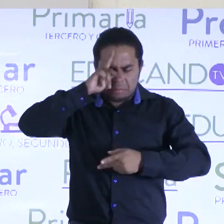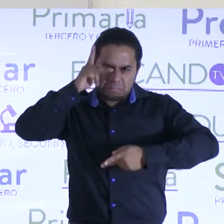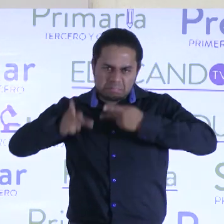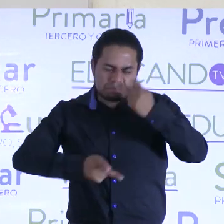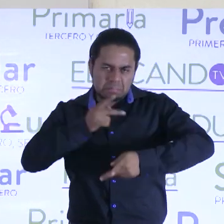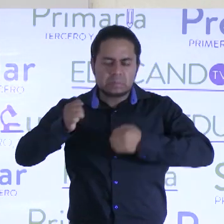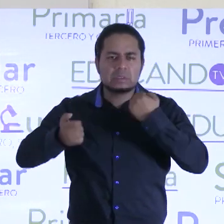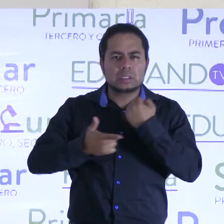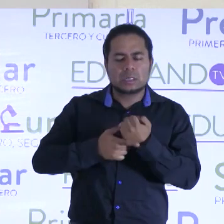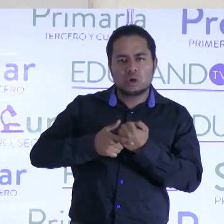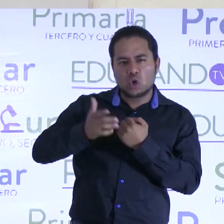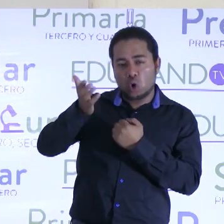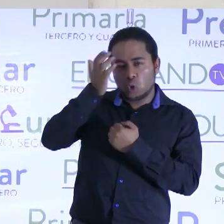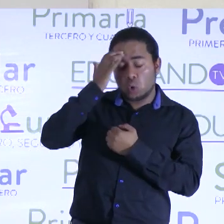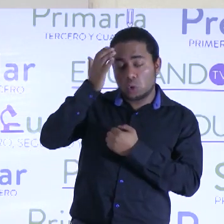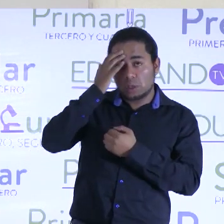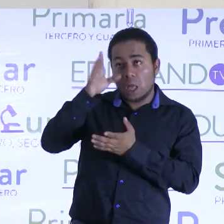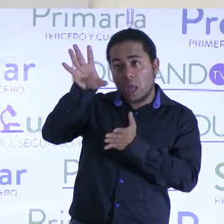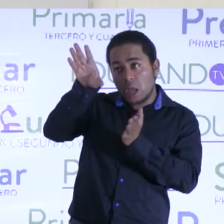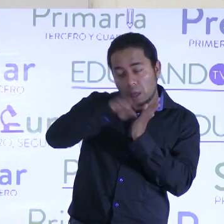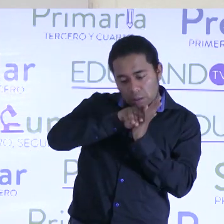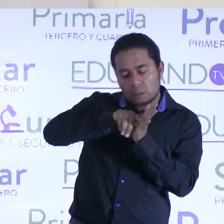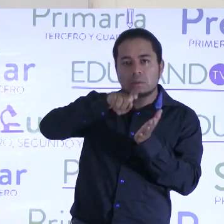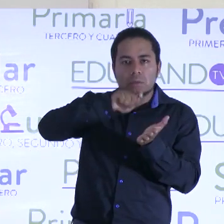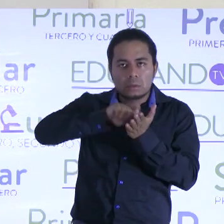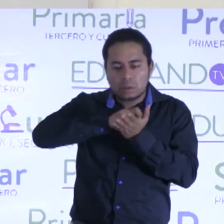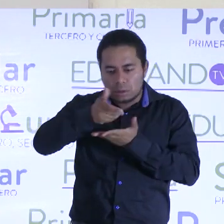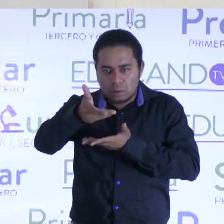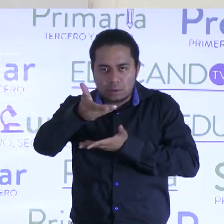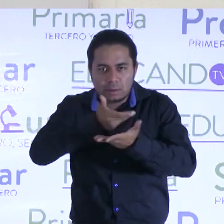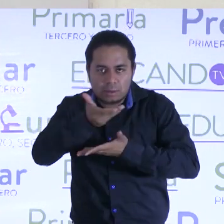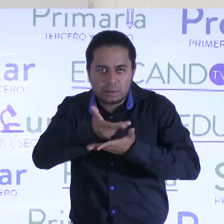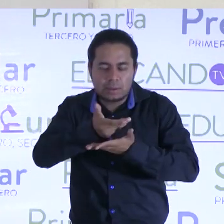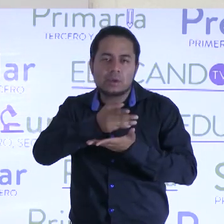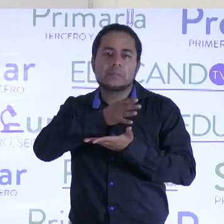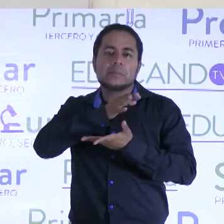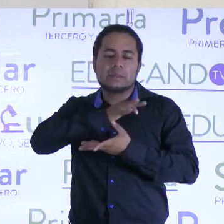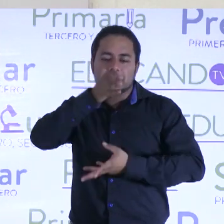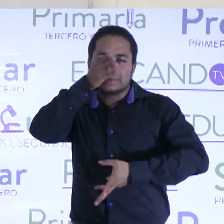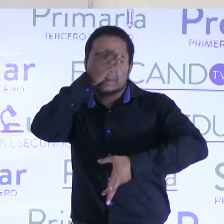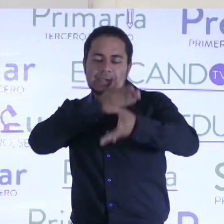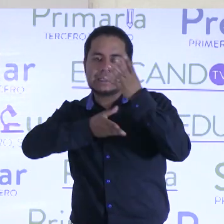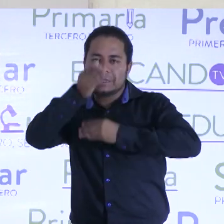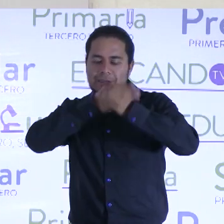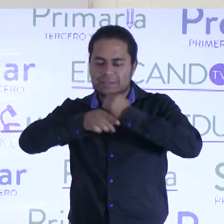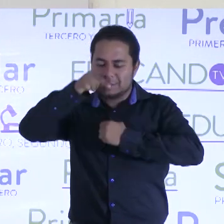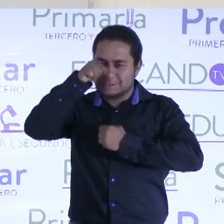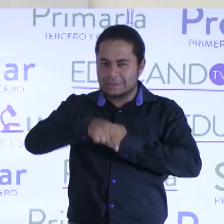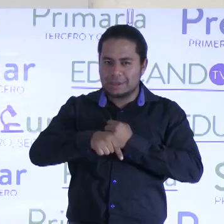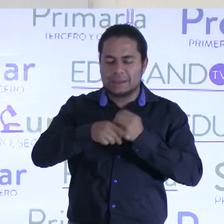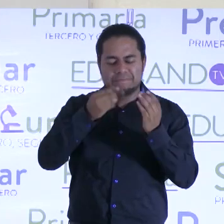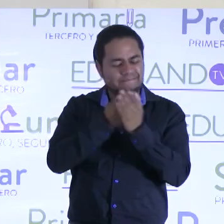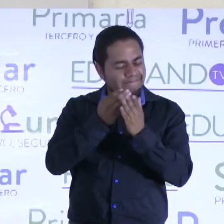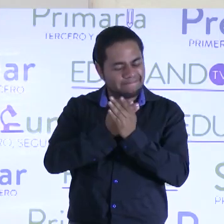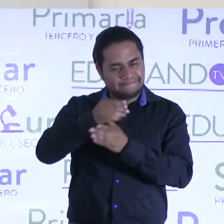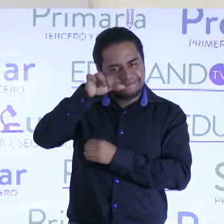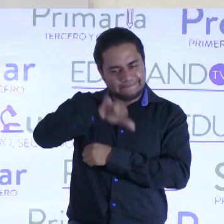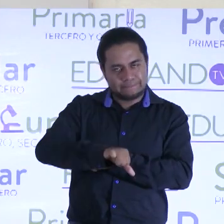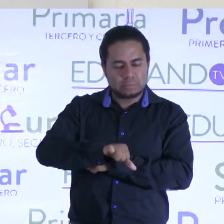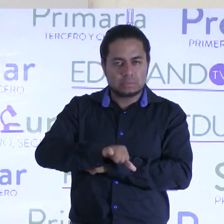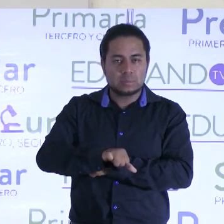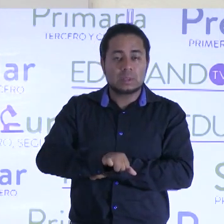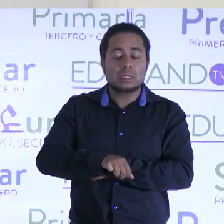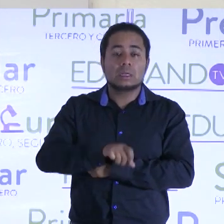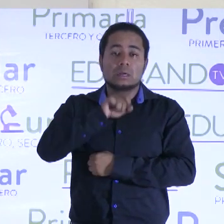comentarios, preguntas y algún conocimiento nuevo que tú y yo podamos adquirir a lo largo de toda esta